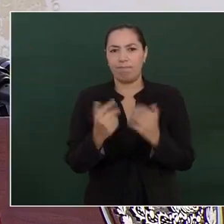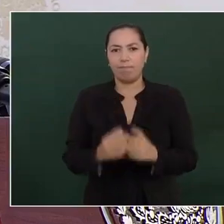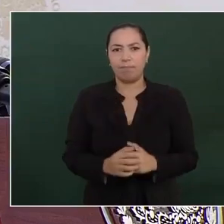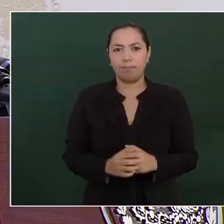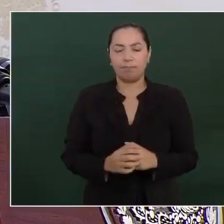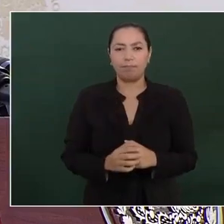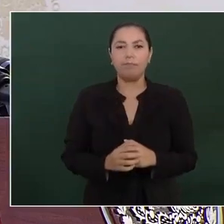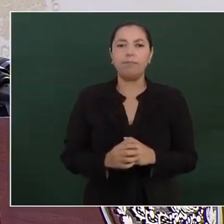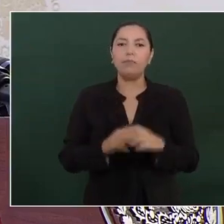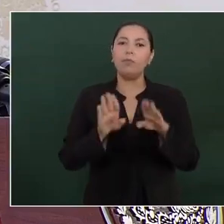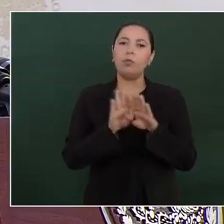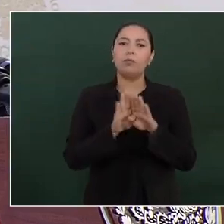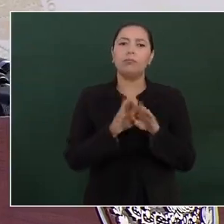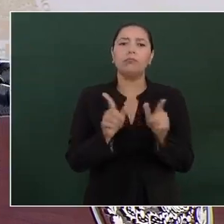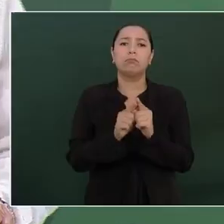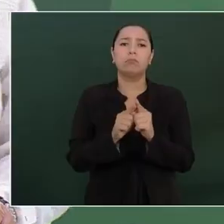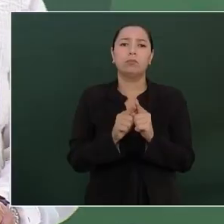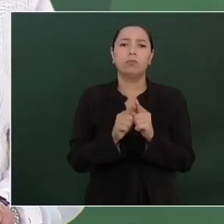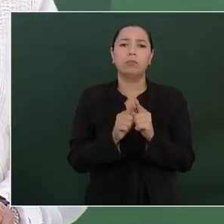el poder